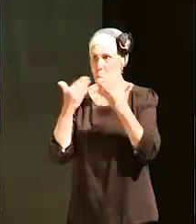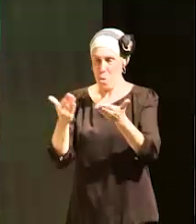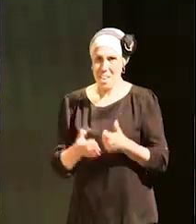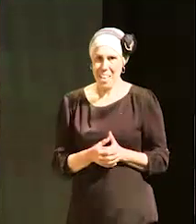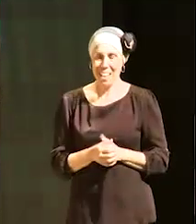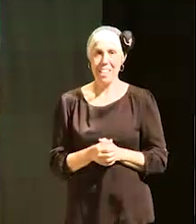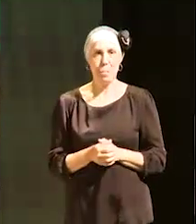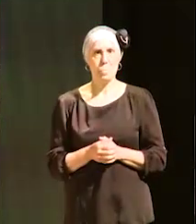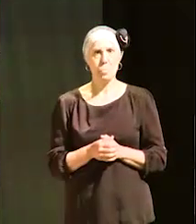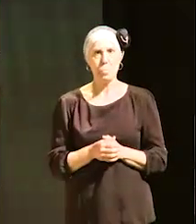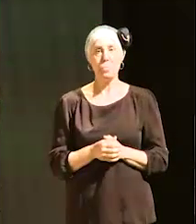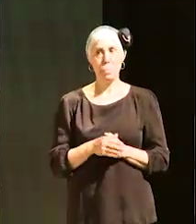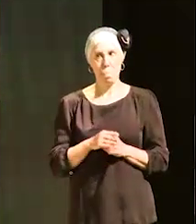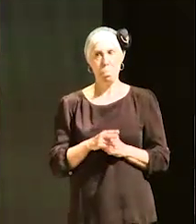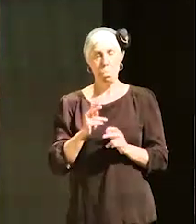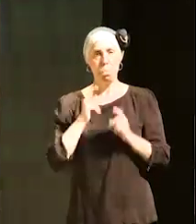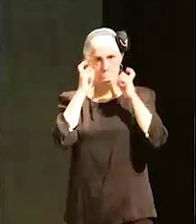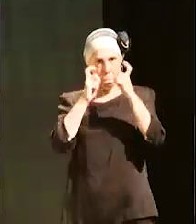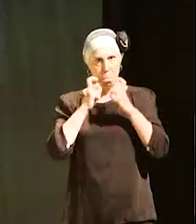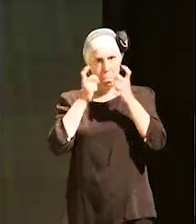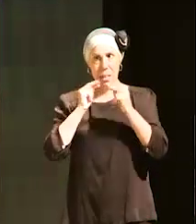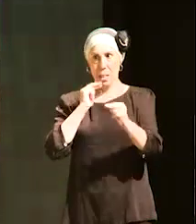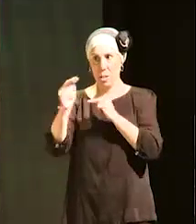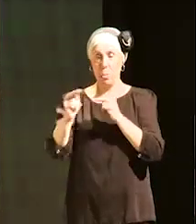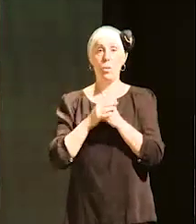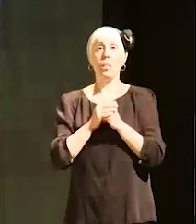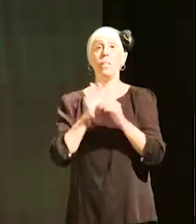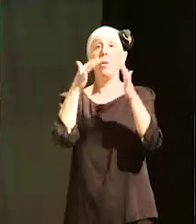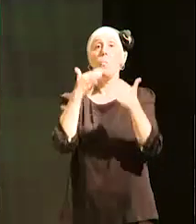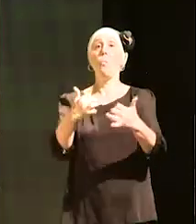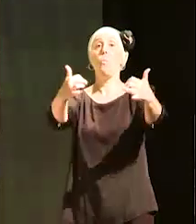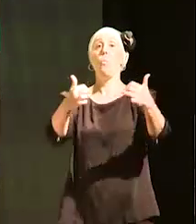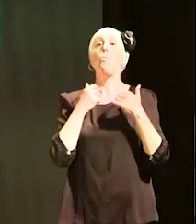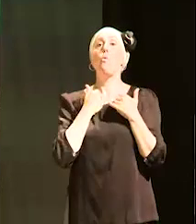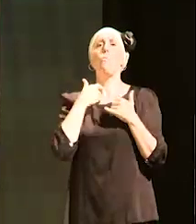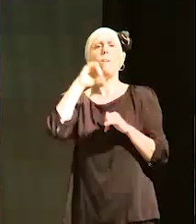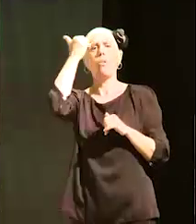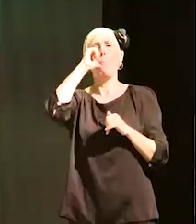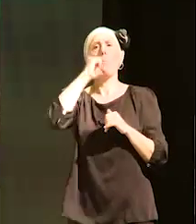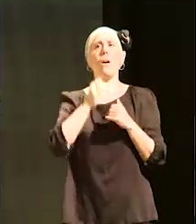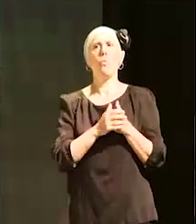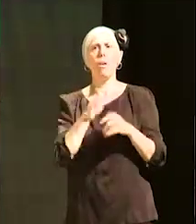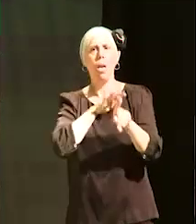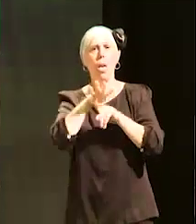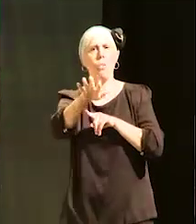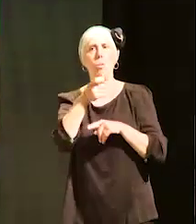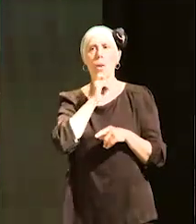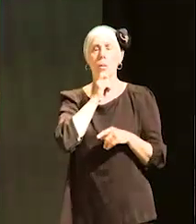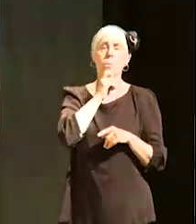es bastante intentaré responder el público masculino y el impacto es muy difícil